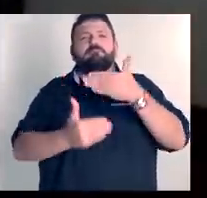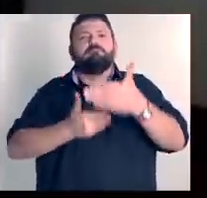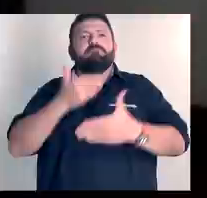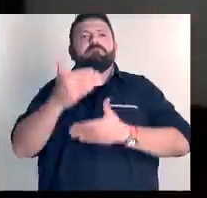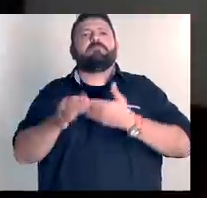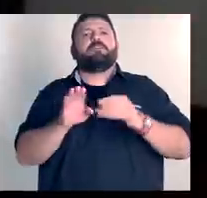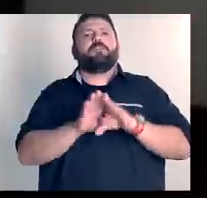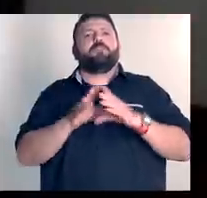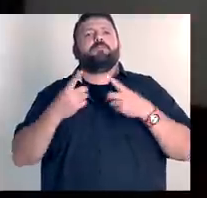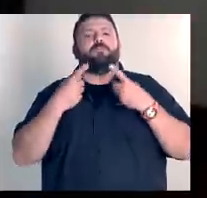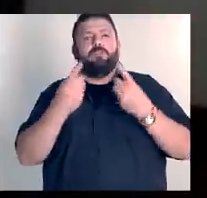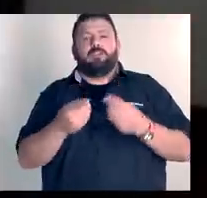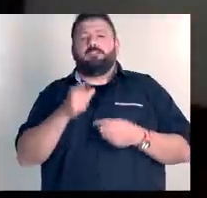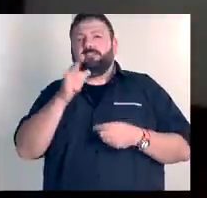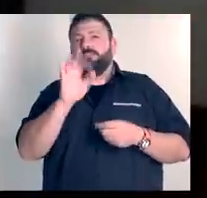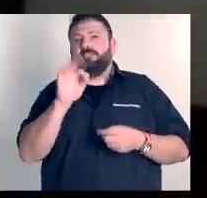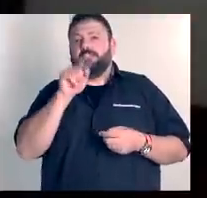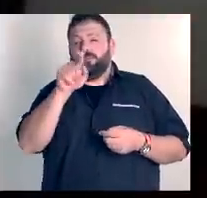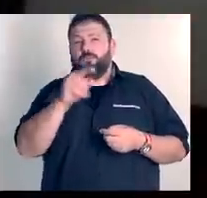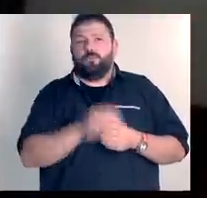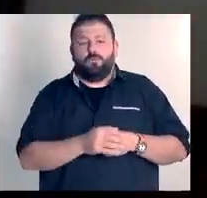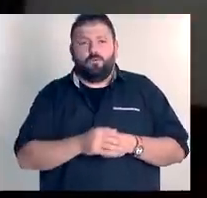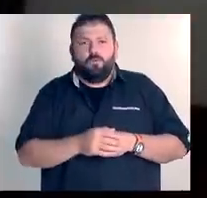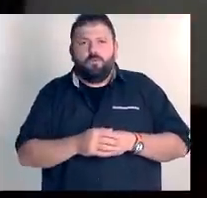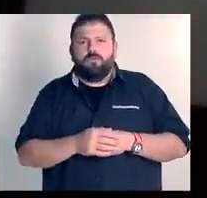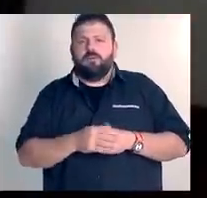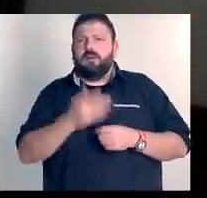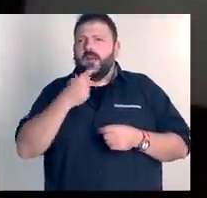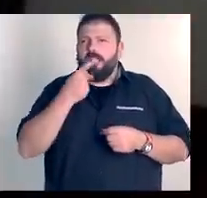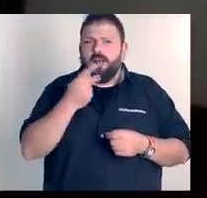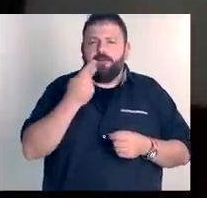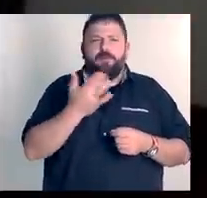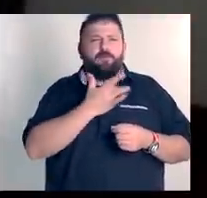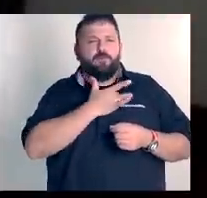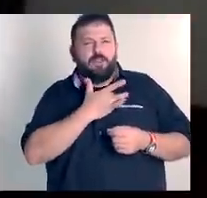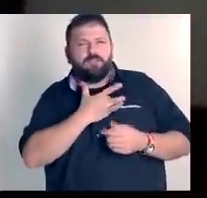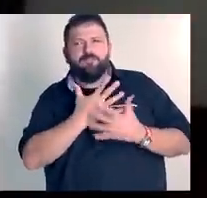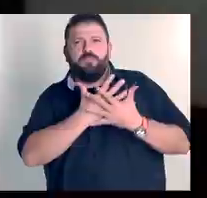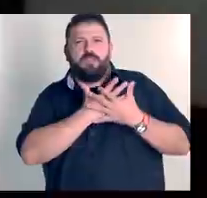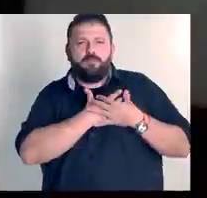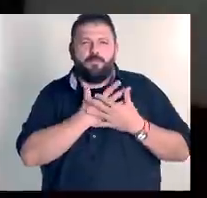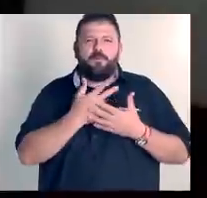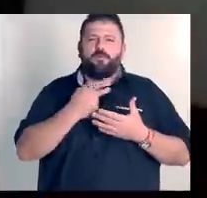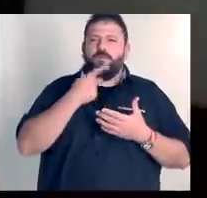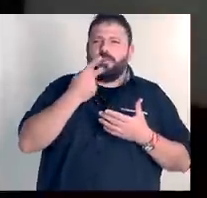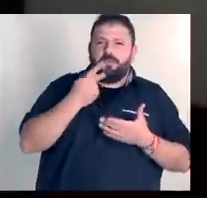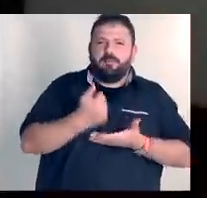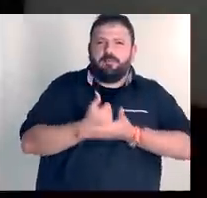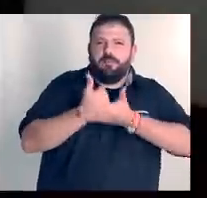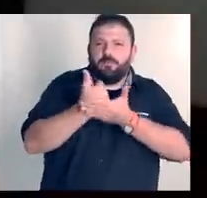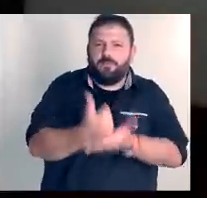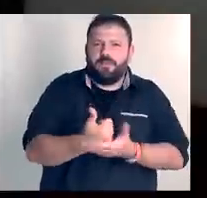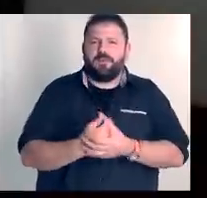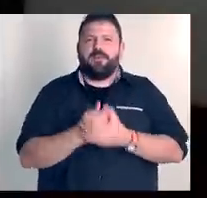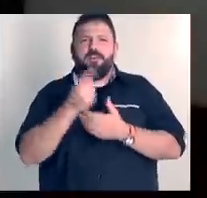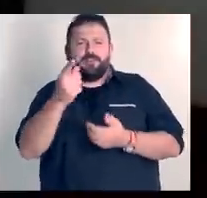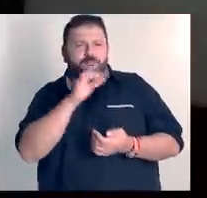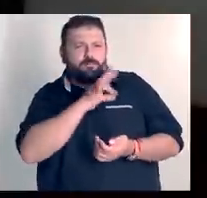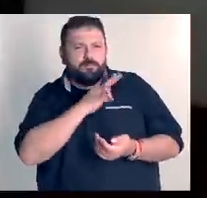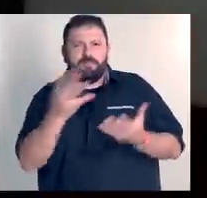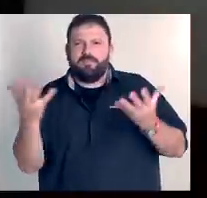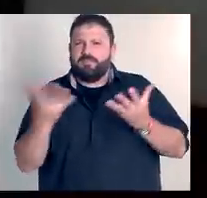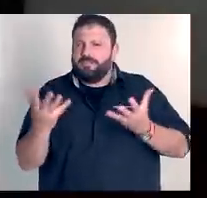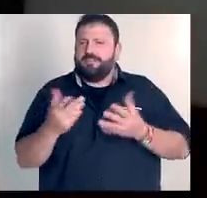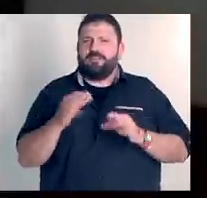tú vas con un corazón de amor, con un corazón de ayudar, con un corazón de decir, vente, tú también vas a resolver tu problema